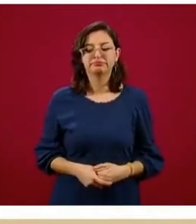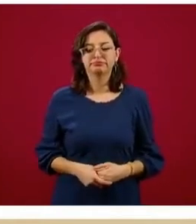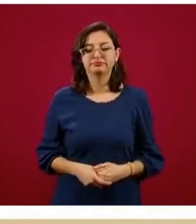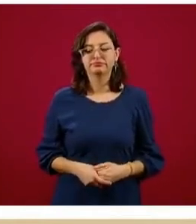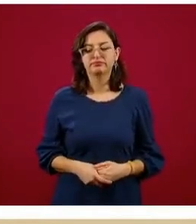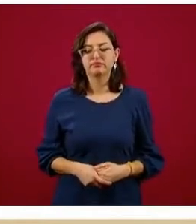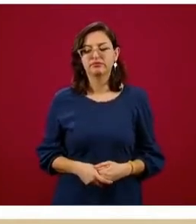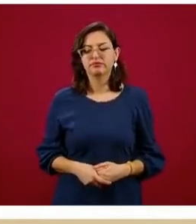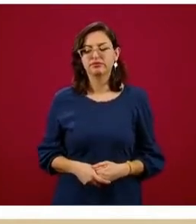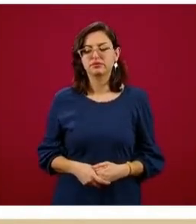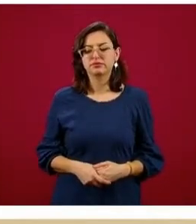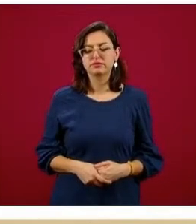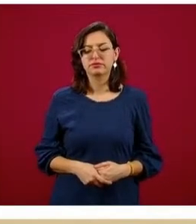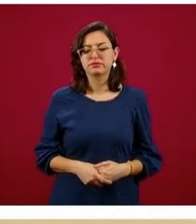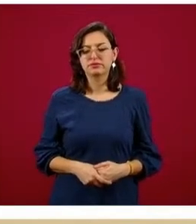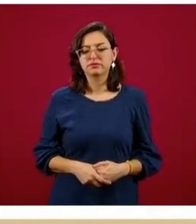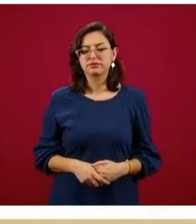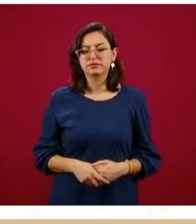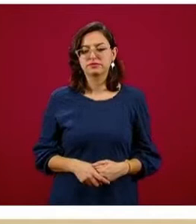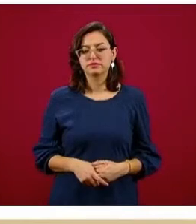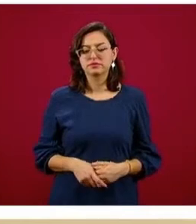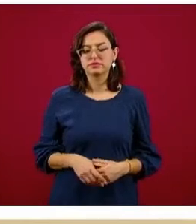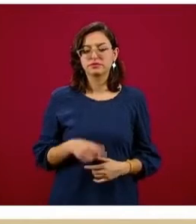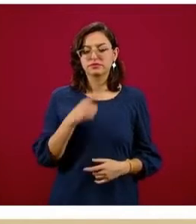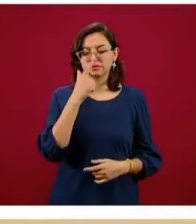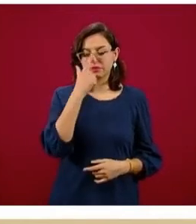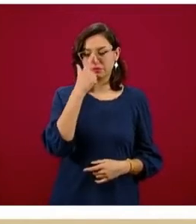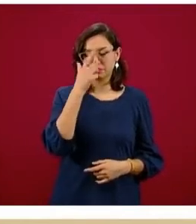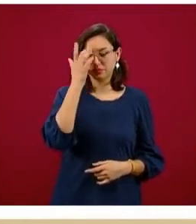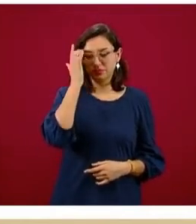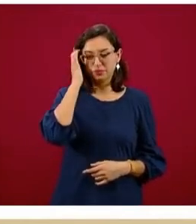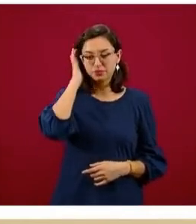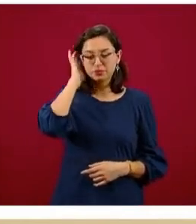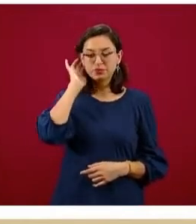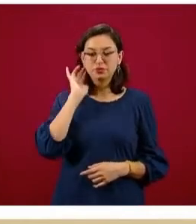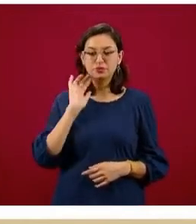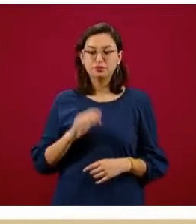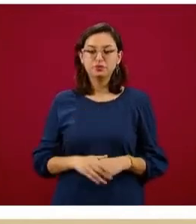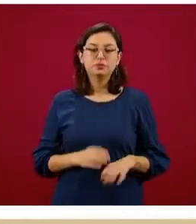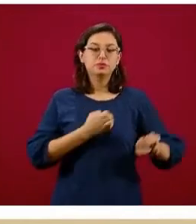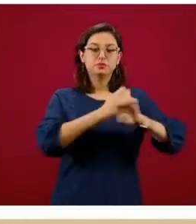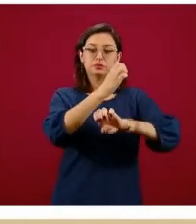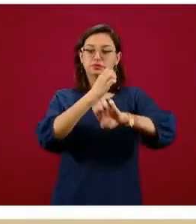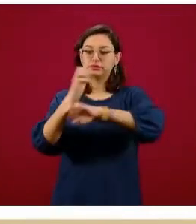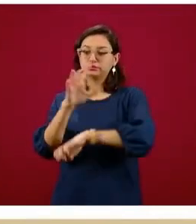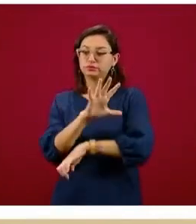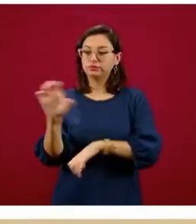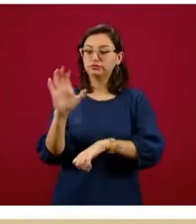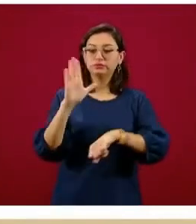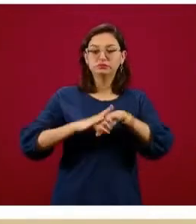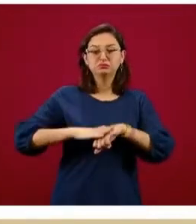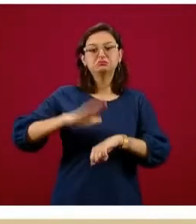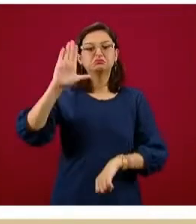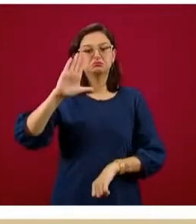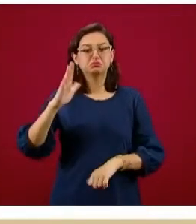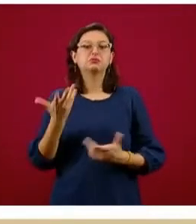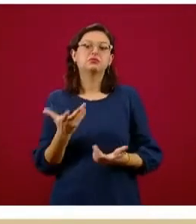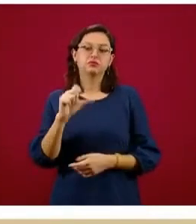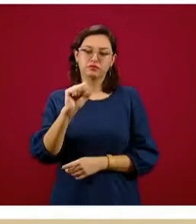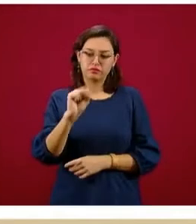en México. La cantidad de entidades federativas que han superado los 500 casos se mantiene todavía en una proporción